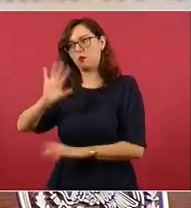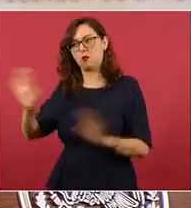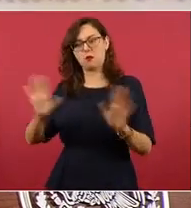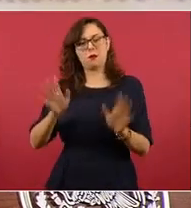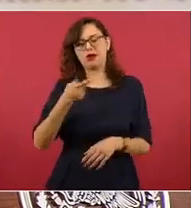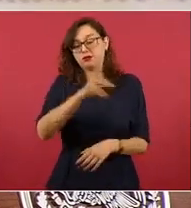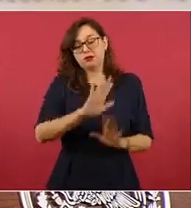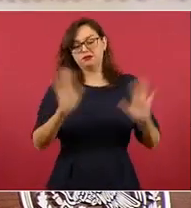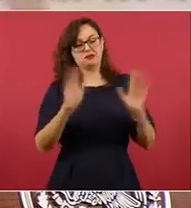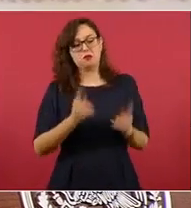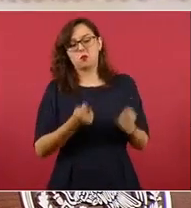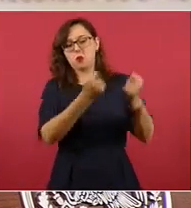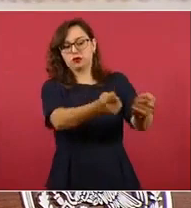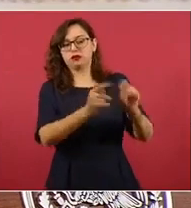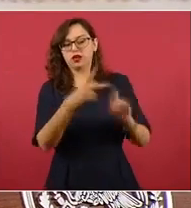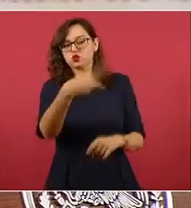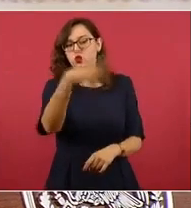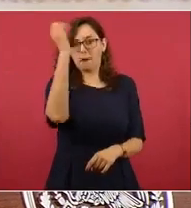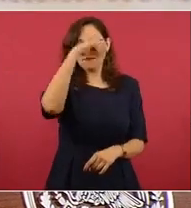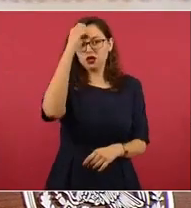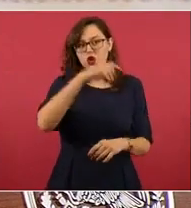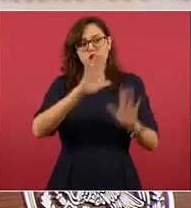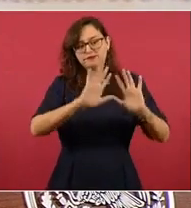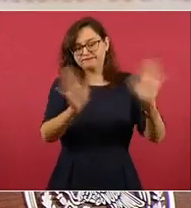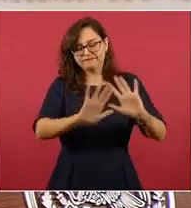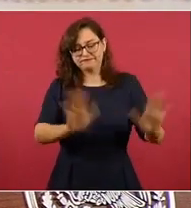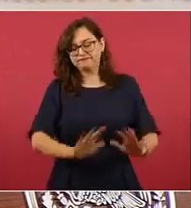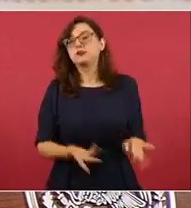la historia. Entonces, estos conservadores